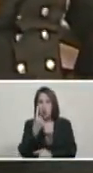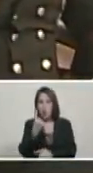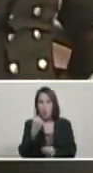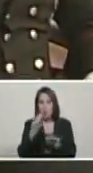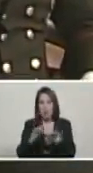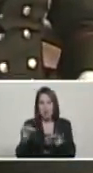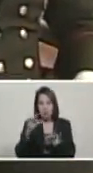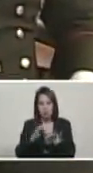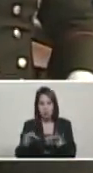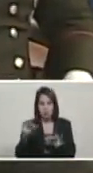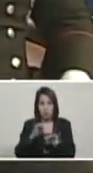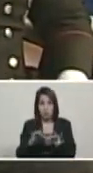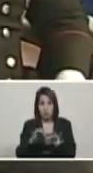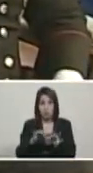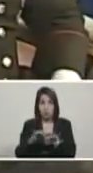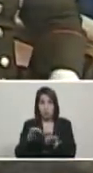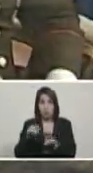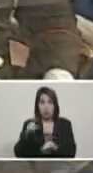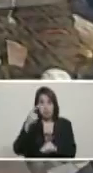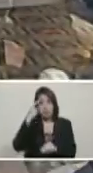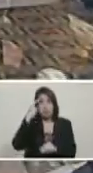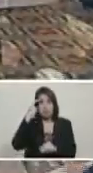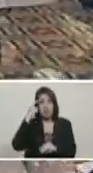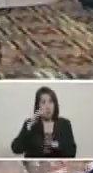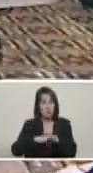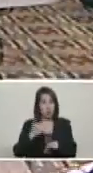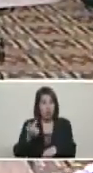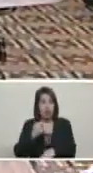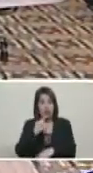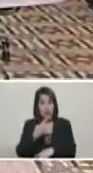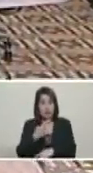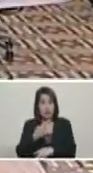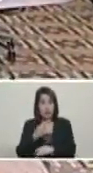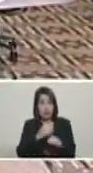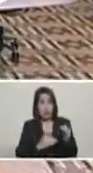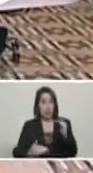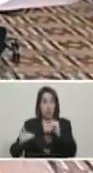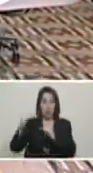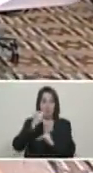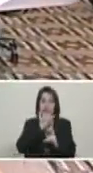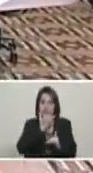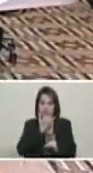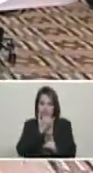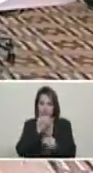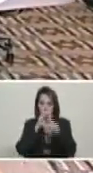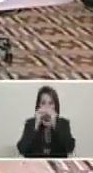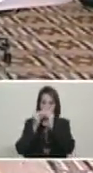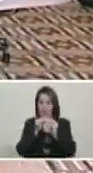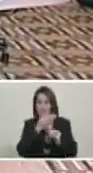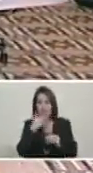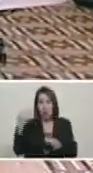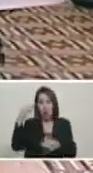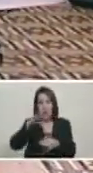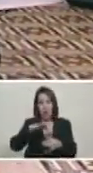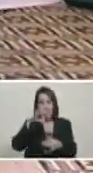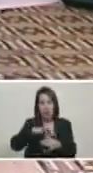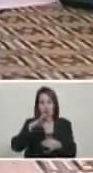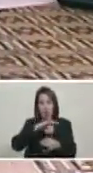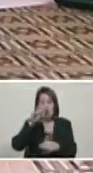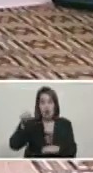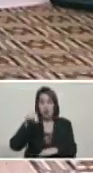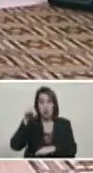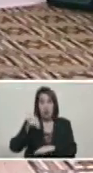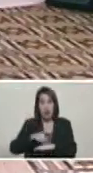¿Se dan cuenta por qué les decía que es el mayor factor de corrección en el ahorro nacional?